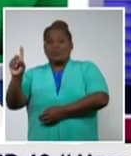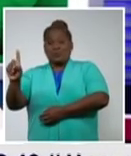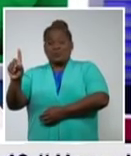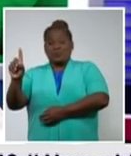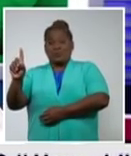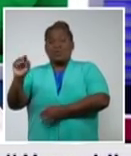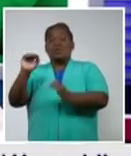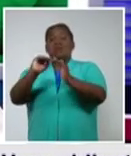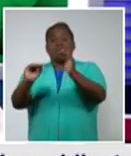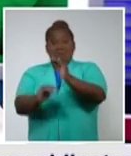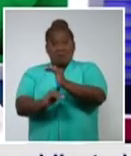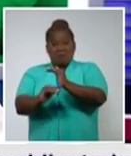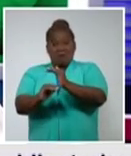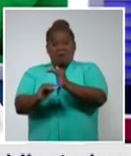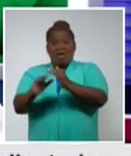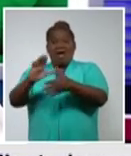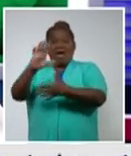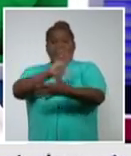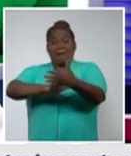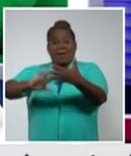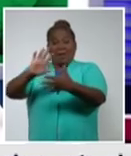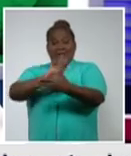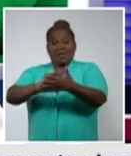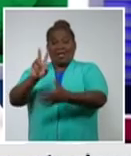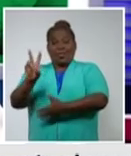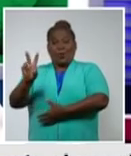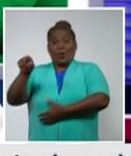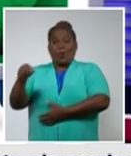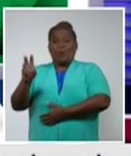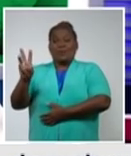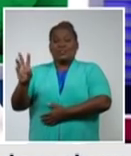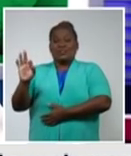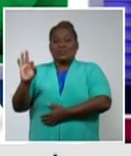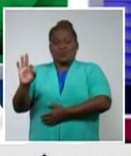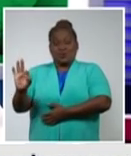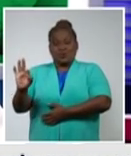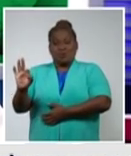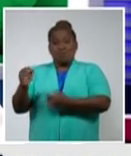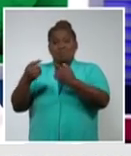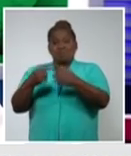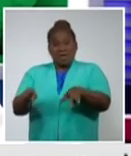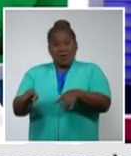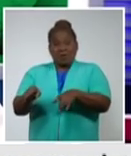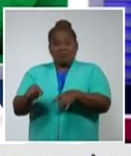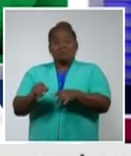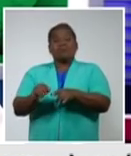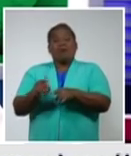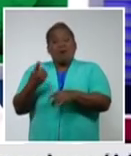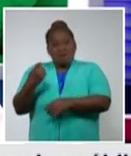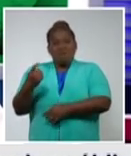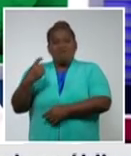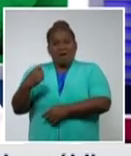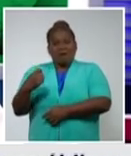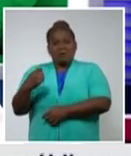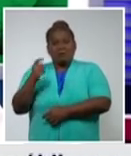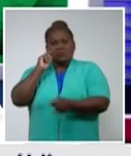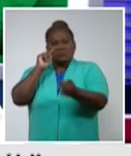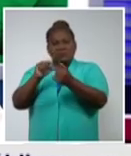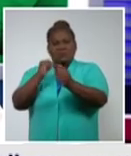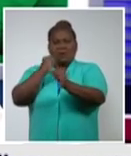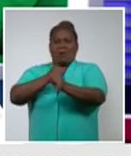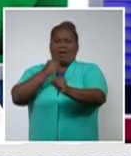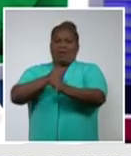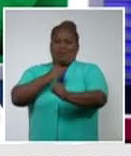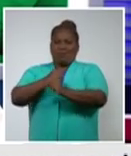que es 2,38%, pero muy alta para nuestros propósitos. Lo digo porque se está